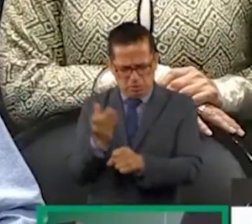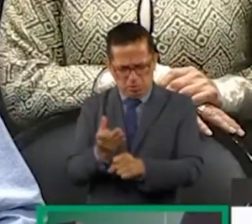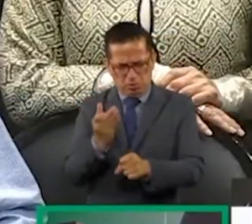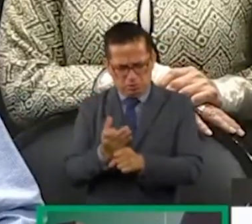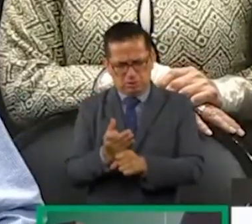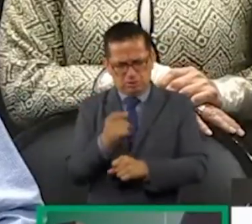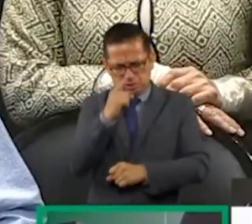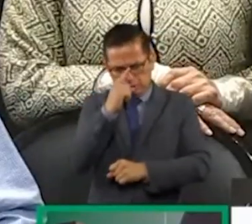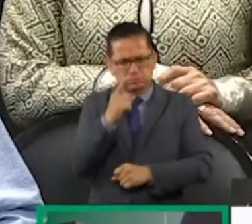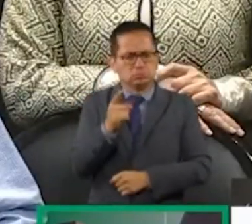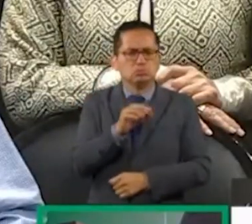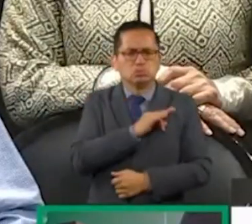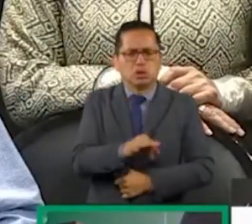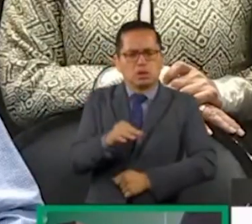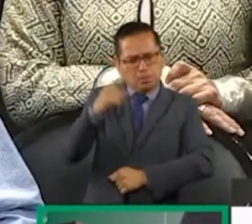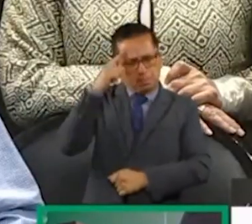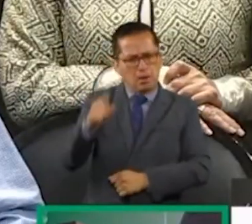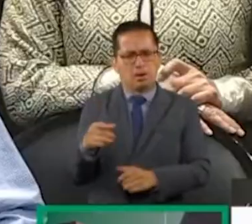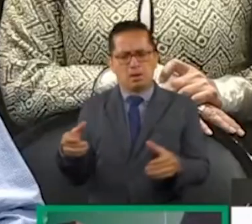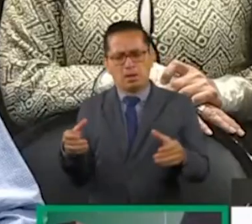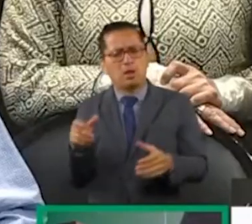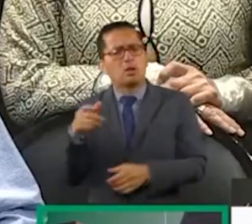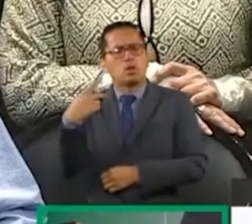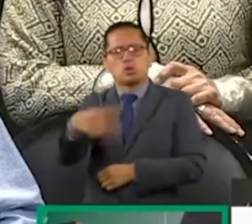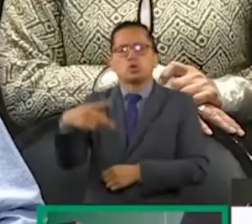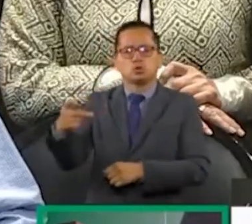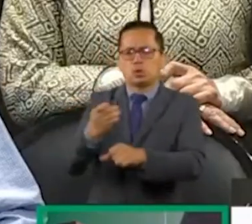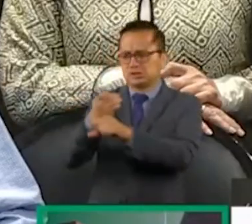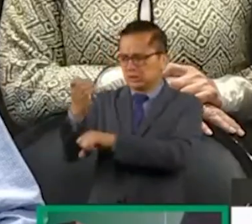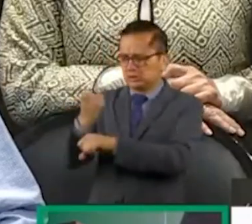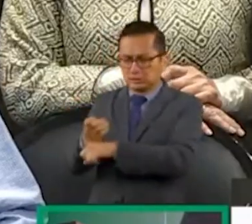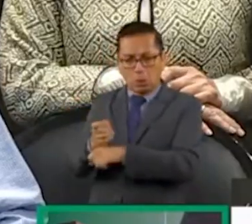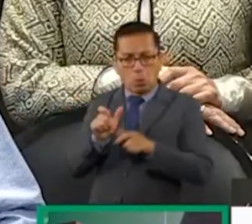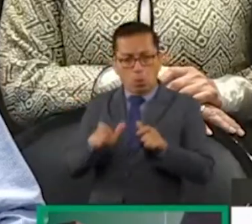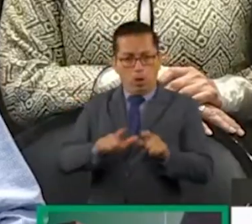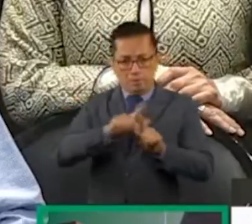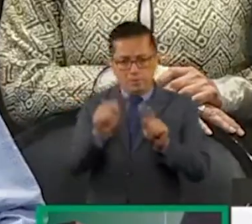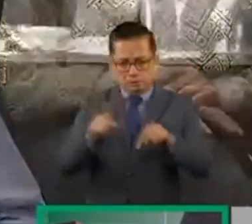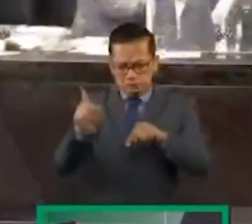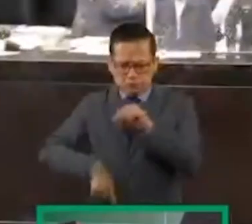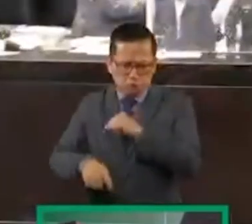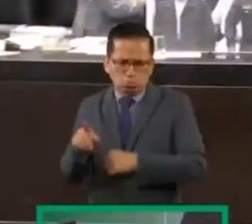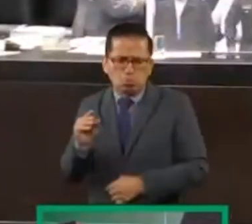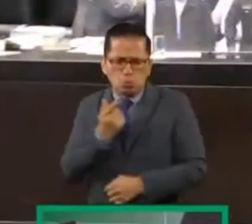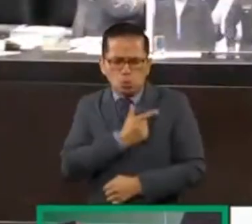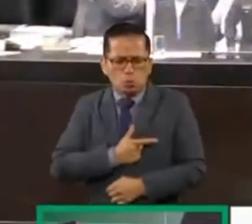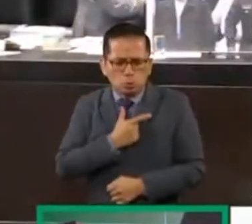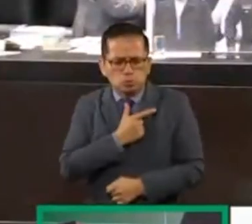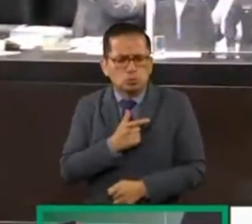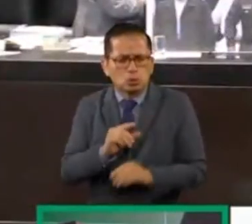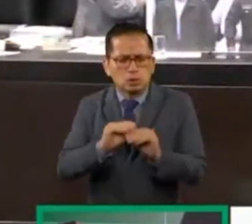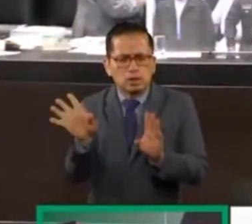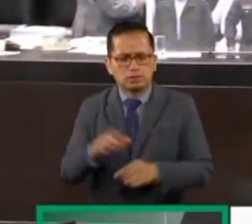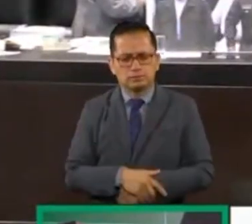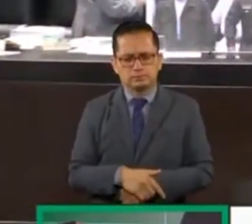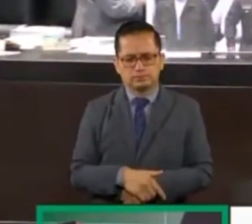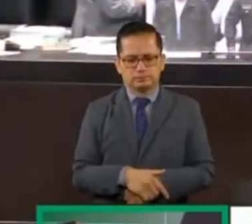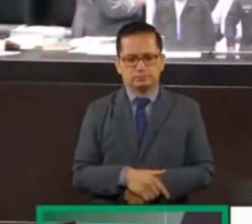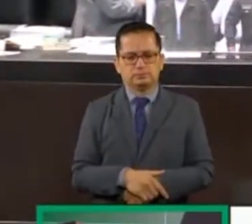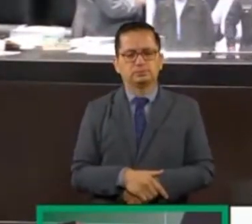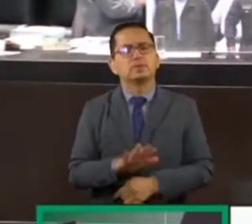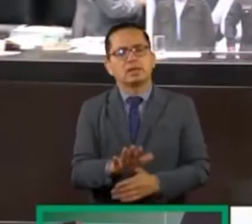les retiramos la Guardia Nacional de sus estados, con mucho gusto. Oradora, permítame. ¿Sí?